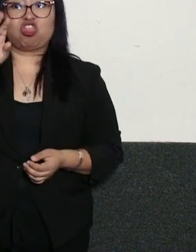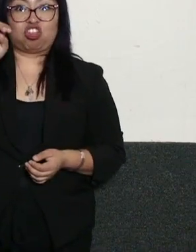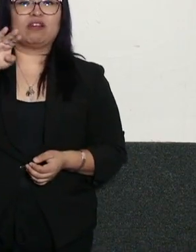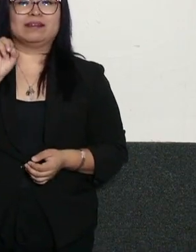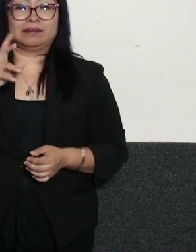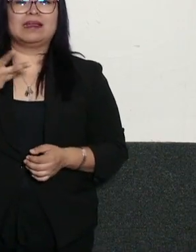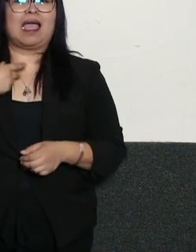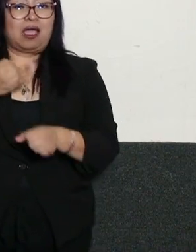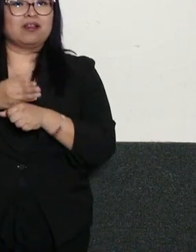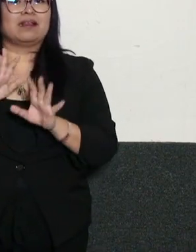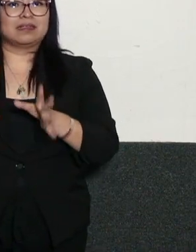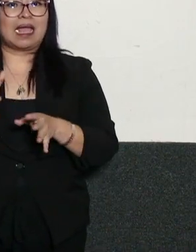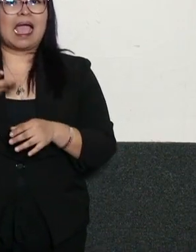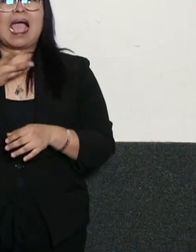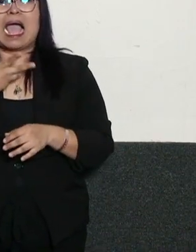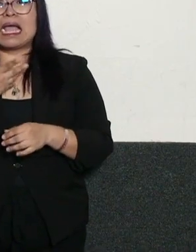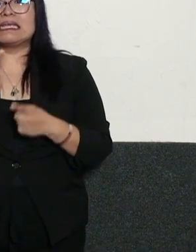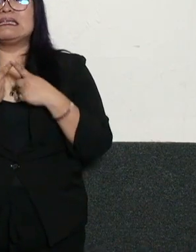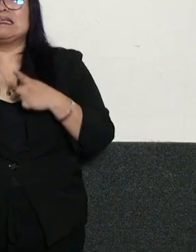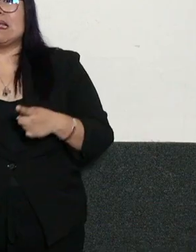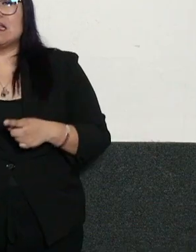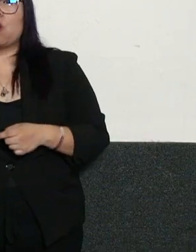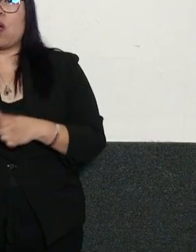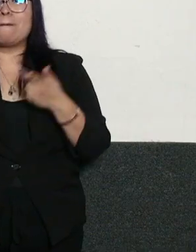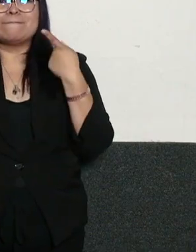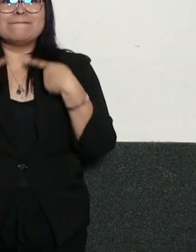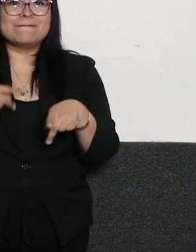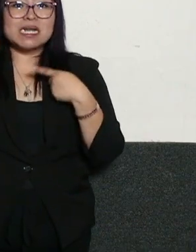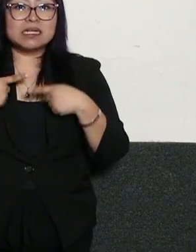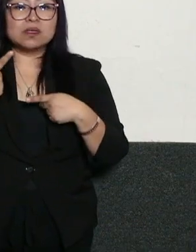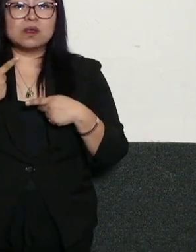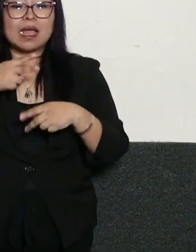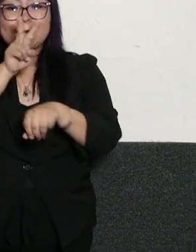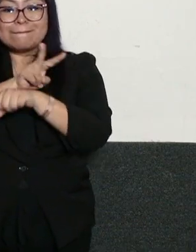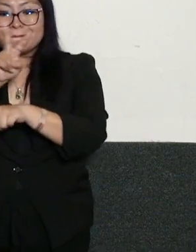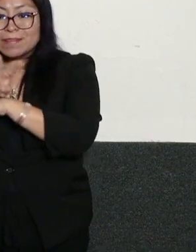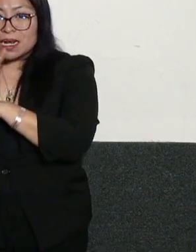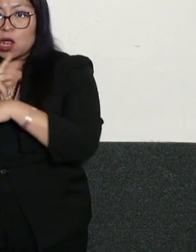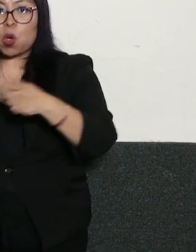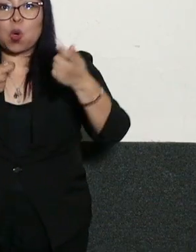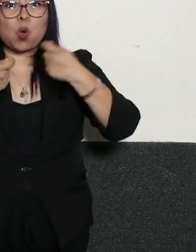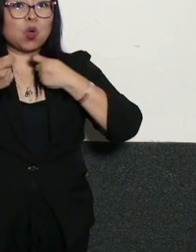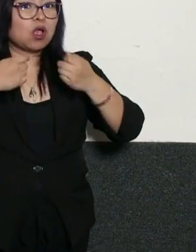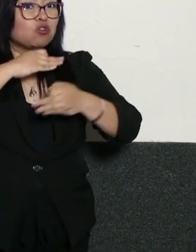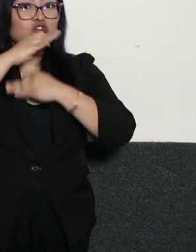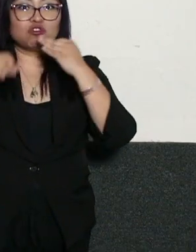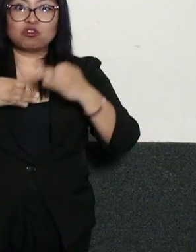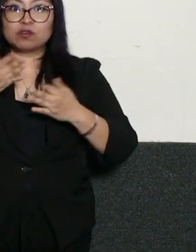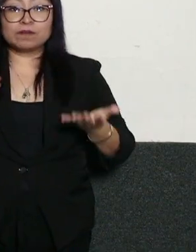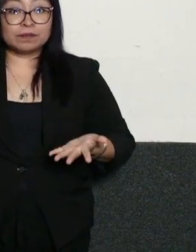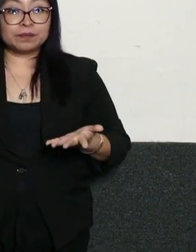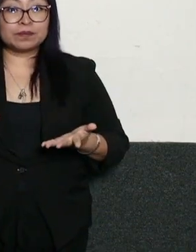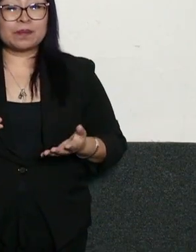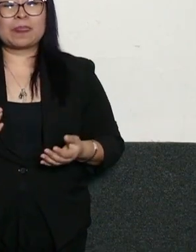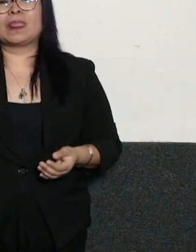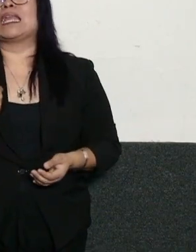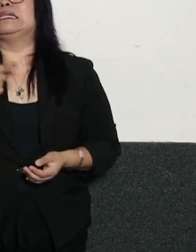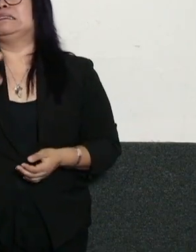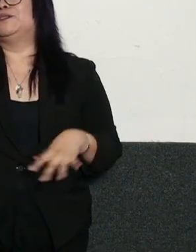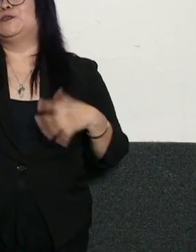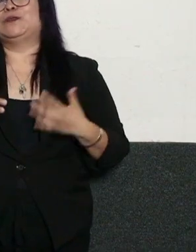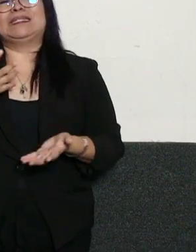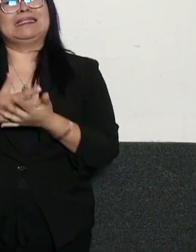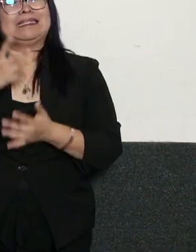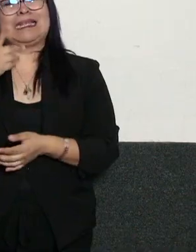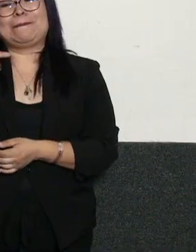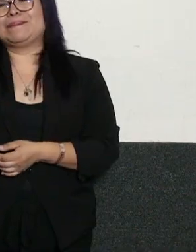ente en, no sé, la ONU, en algún lado, que ya esté pensando, planteando en regular ese tipo de cosas? Es una gran pregunta, pero necesitaremos